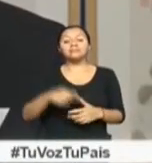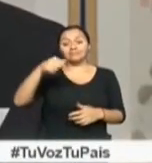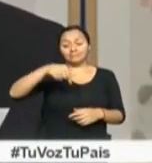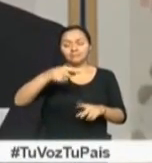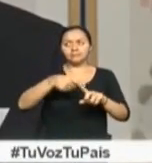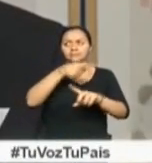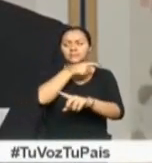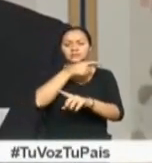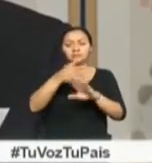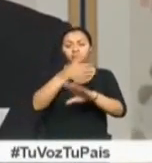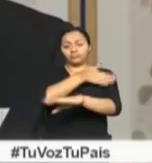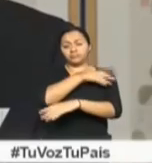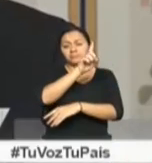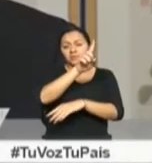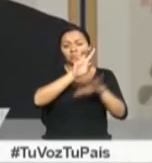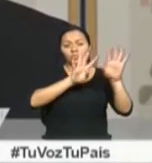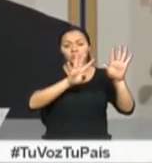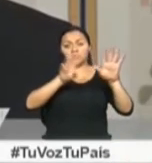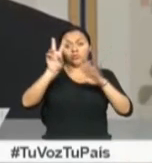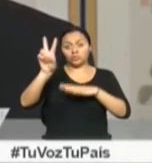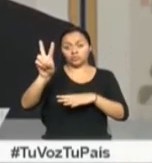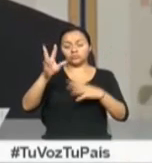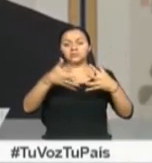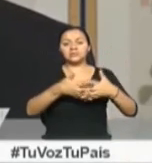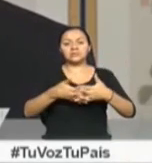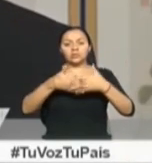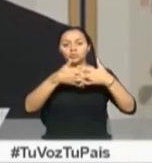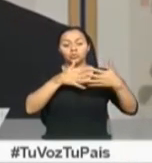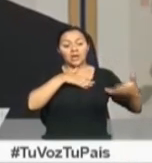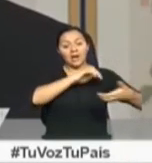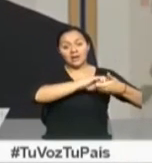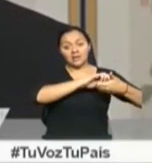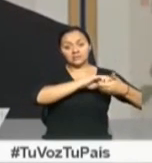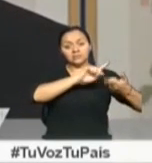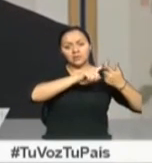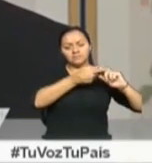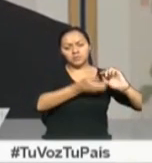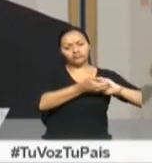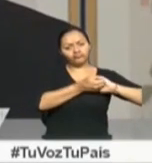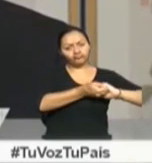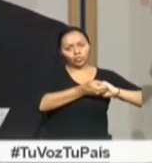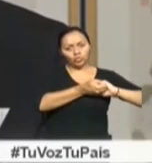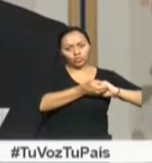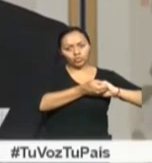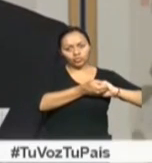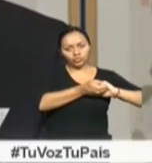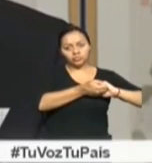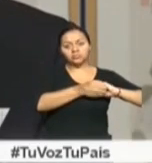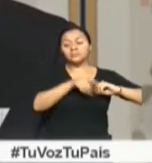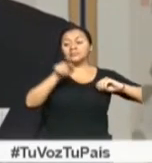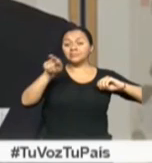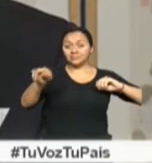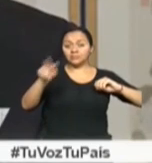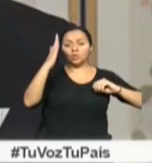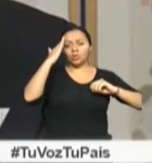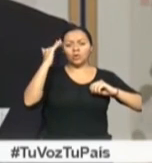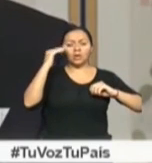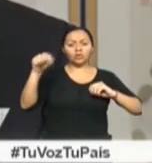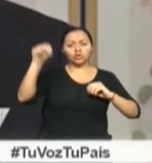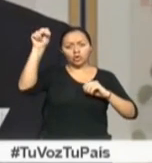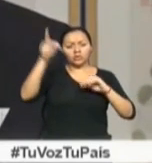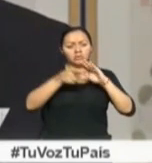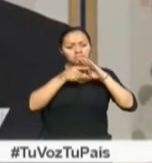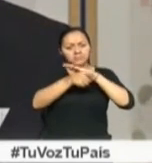Desde 1992, Estados Unidos y nuestros aliados se han mantenido juntos por una península coreana desnuclearizada. Esperamos lograr